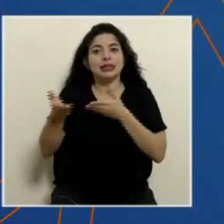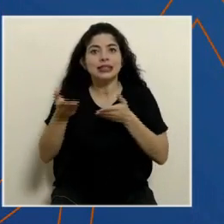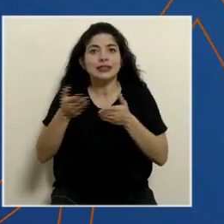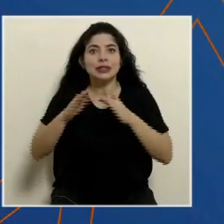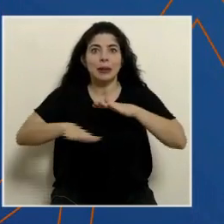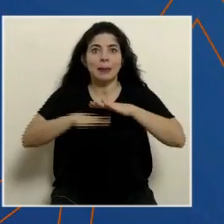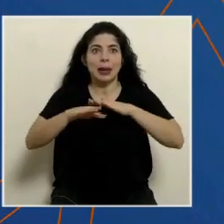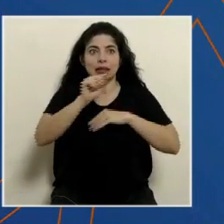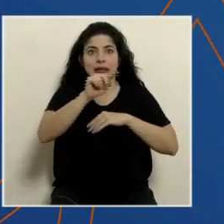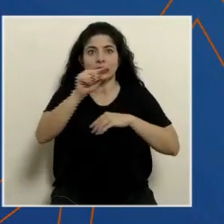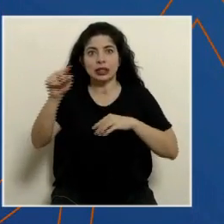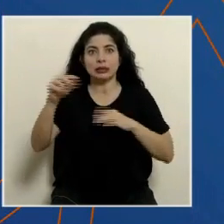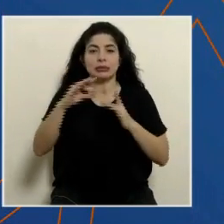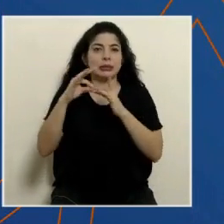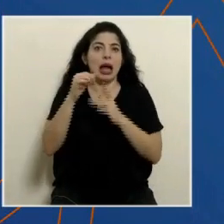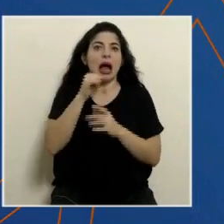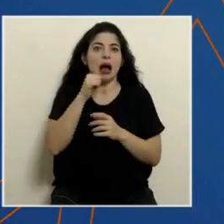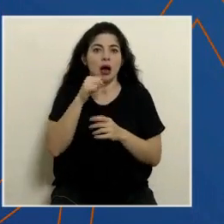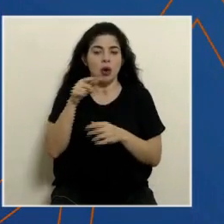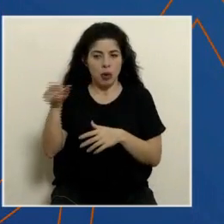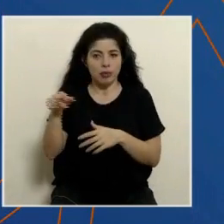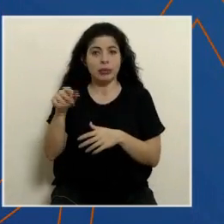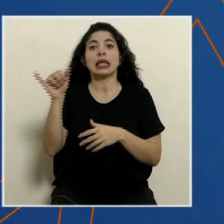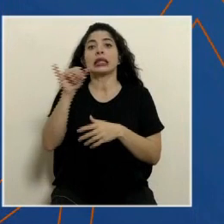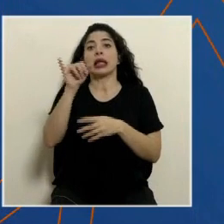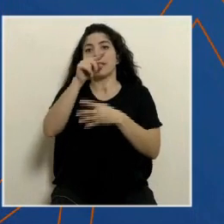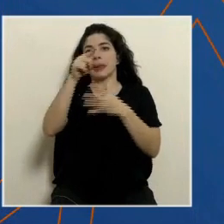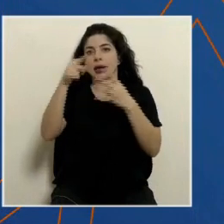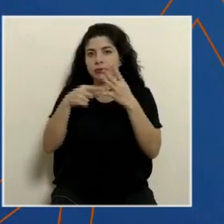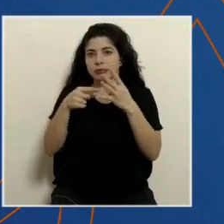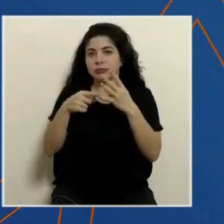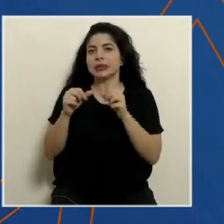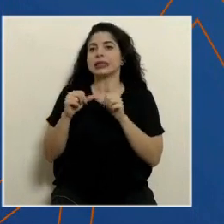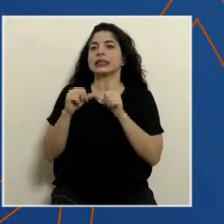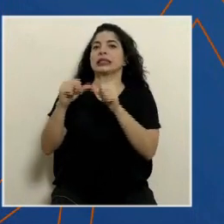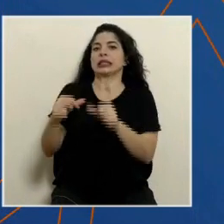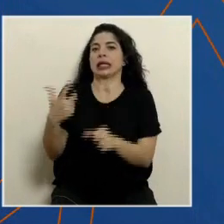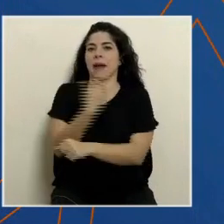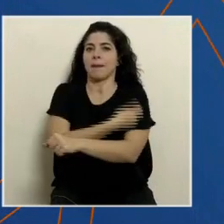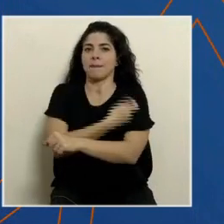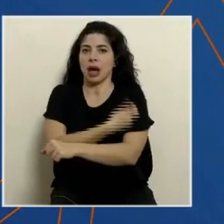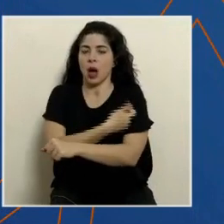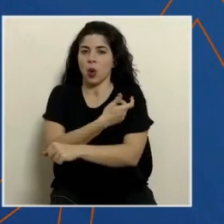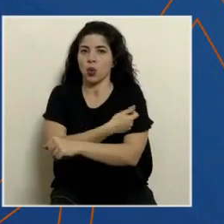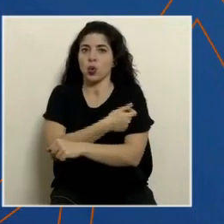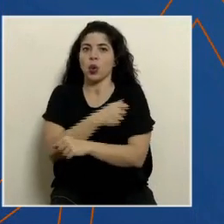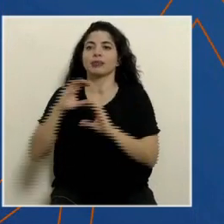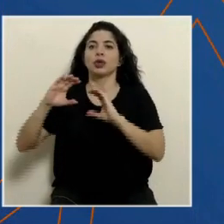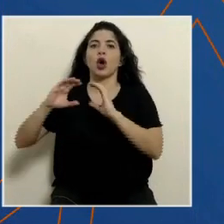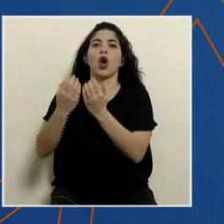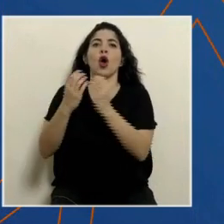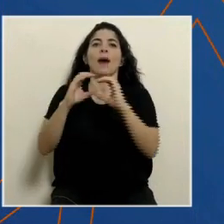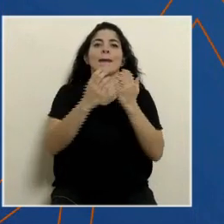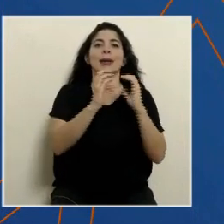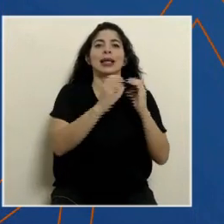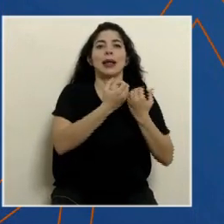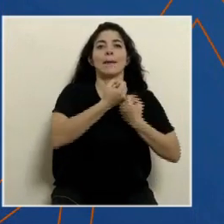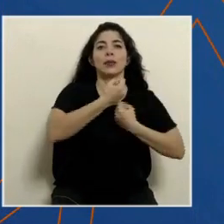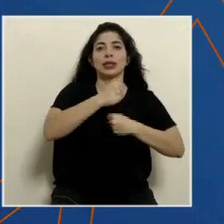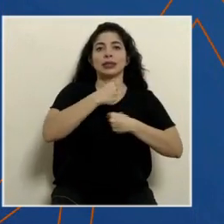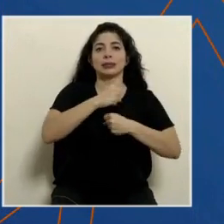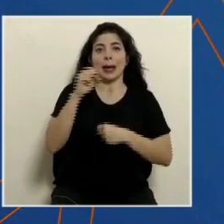en este caso del agua, así como continuar la vacunación de los comités municipales